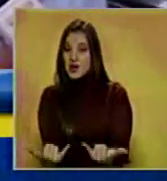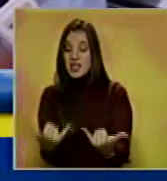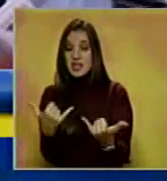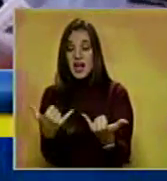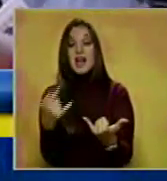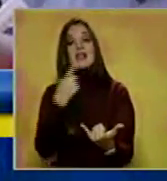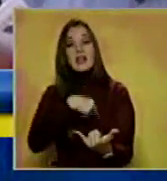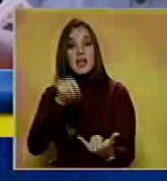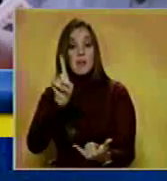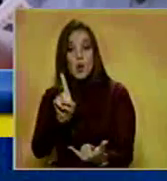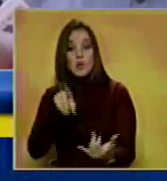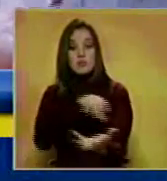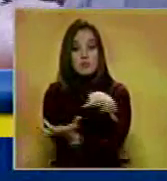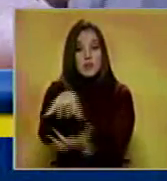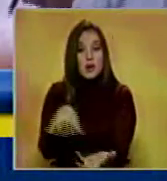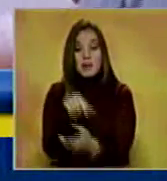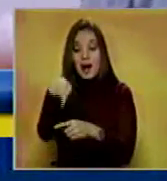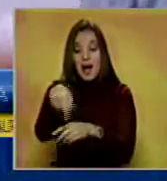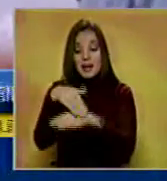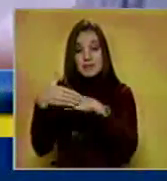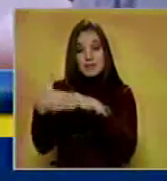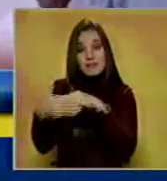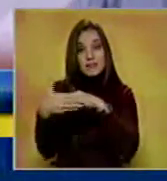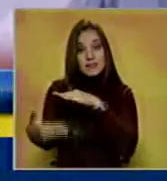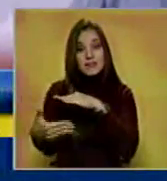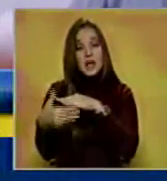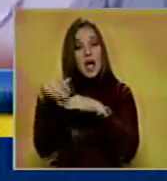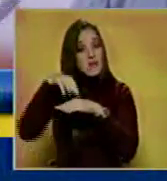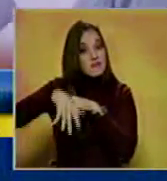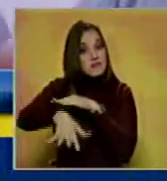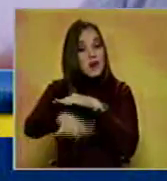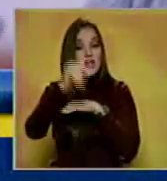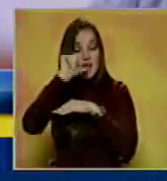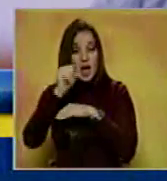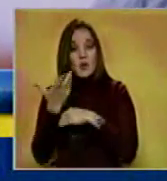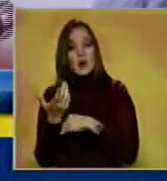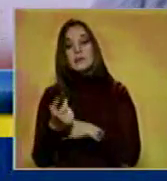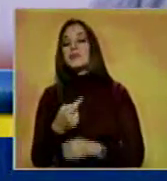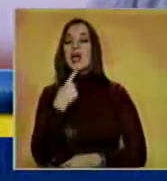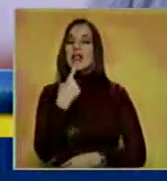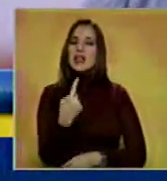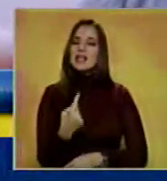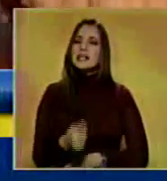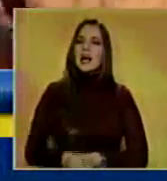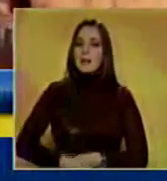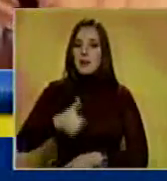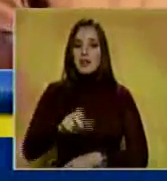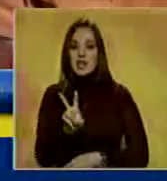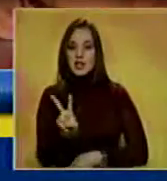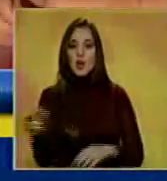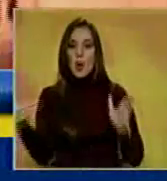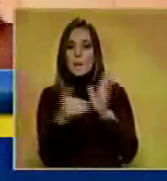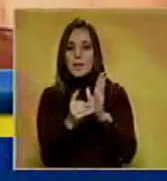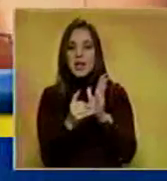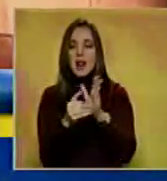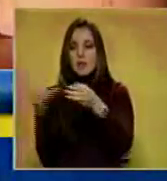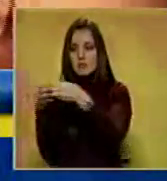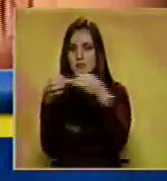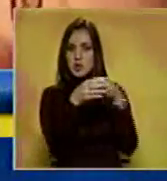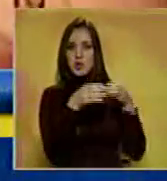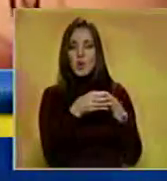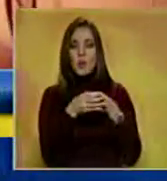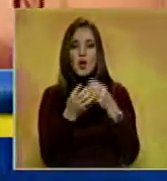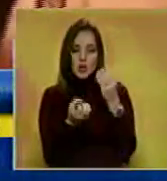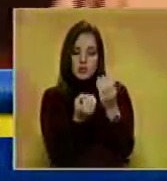dique en la compuerta que vamos a solucionar el vicepresidente aseguró que más de 2.000 productores dedicados al rublo rubro del